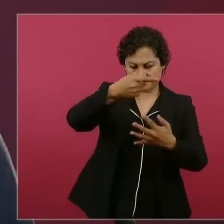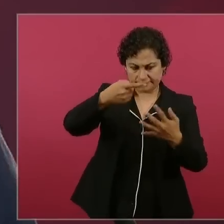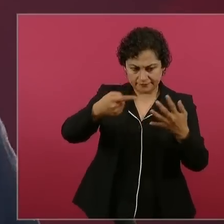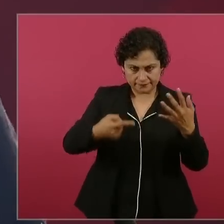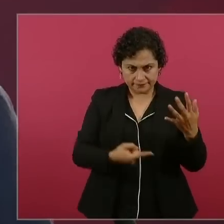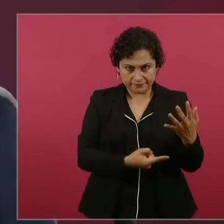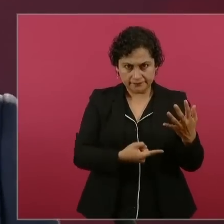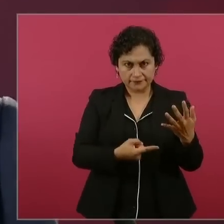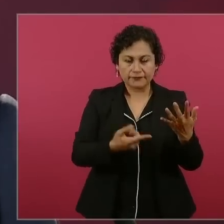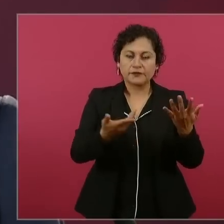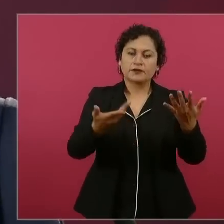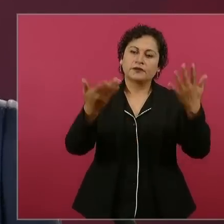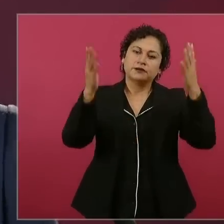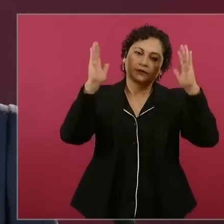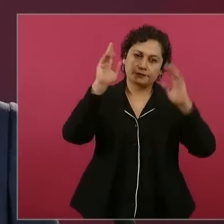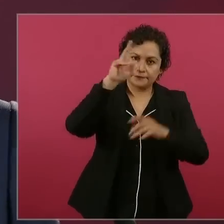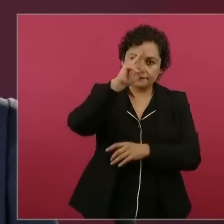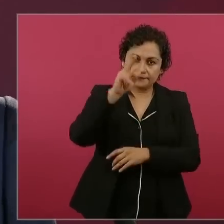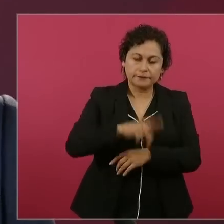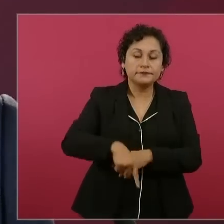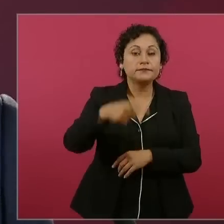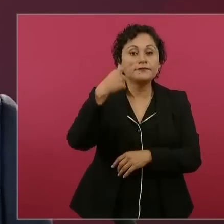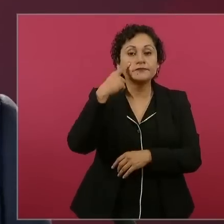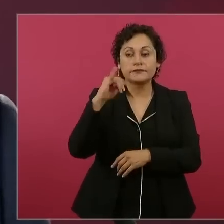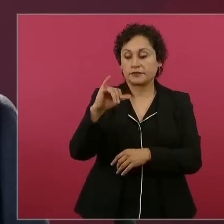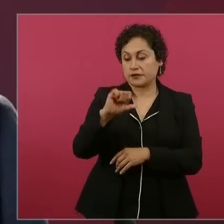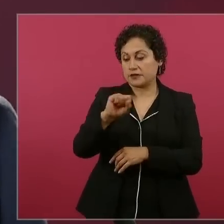Bueno, lo del ISSSTE,